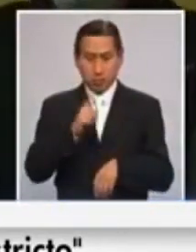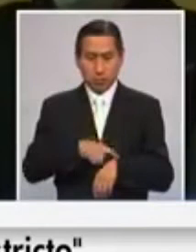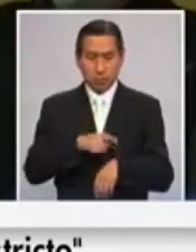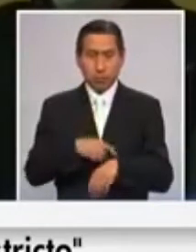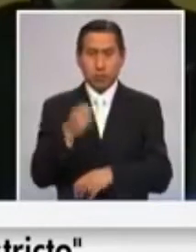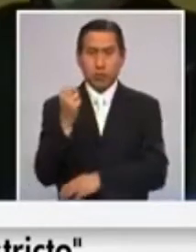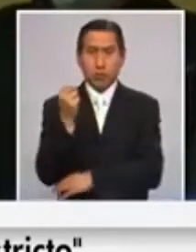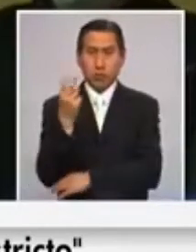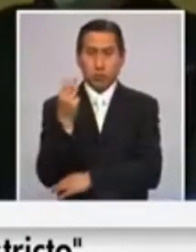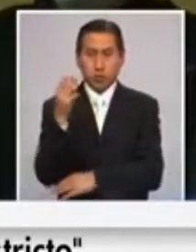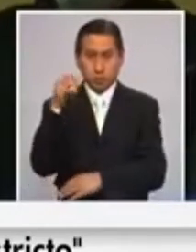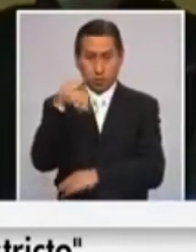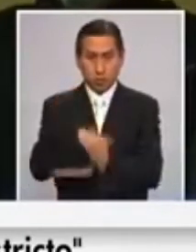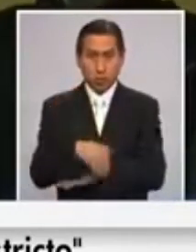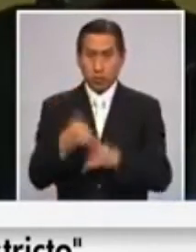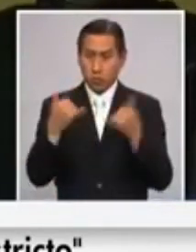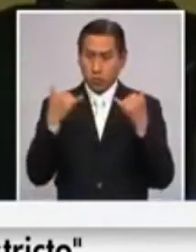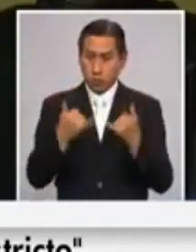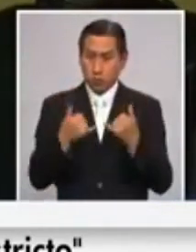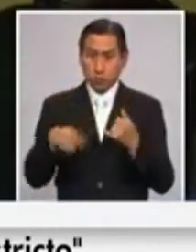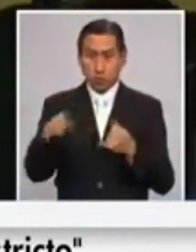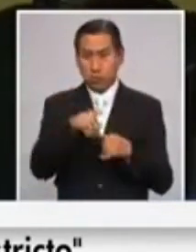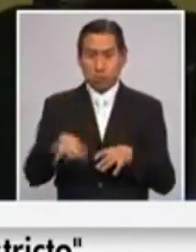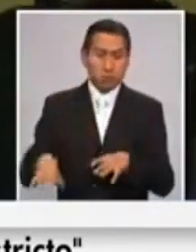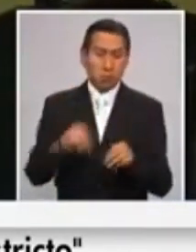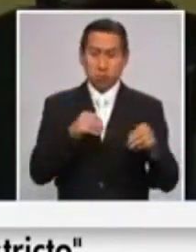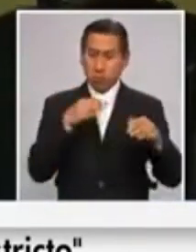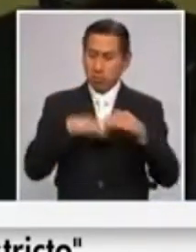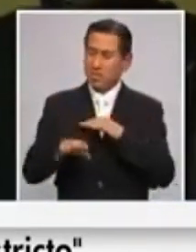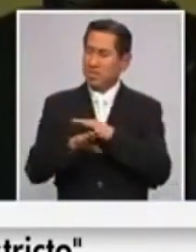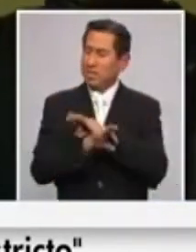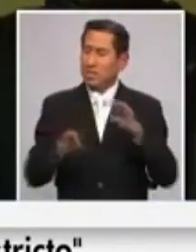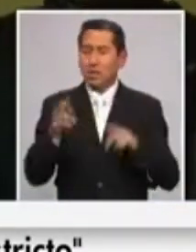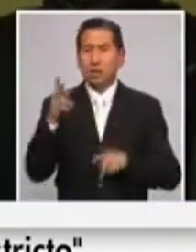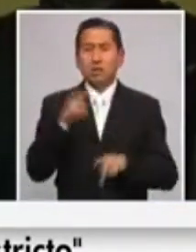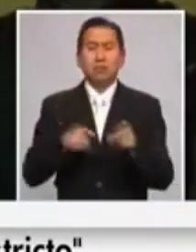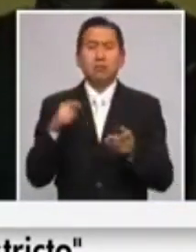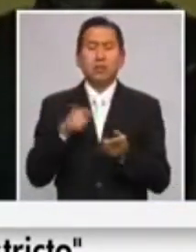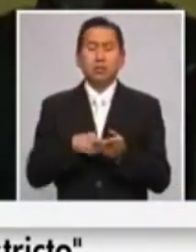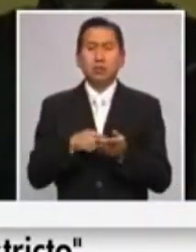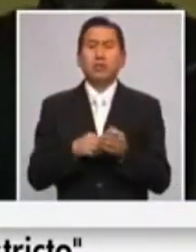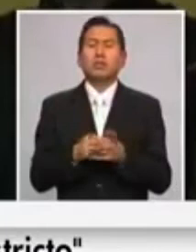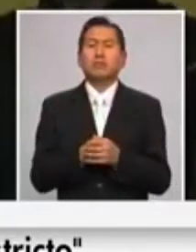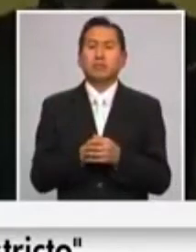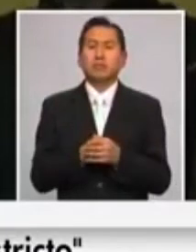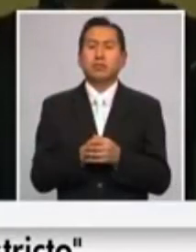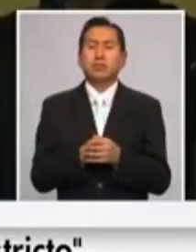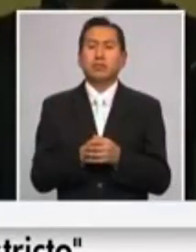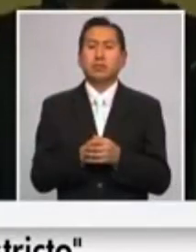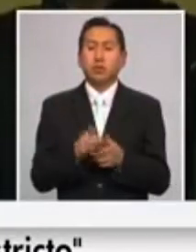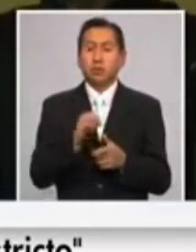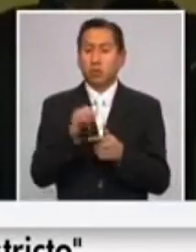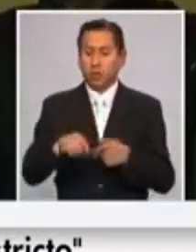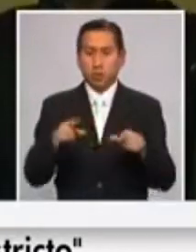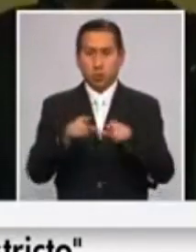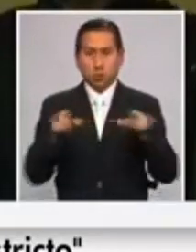12 de la noche de hoy, no sale ni entra ninguna persona a o desde